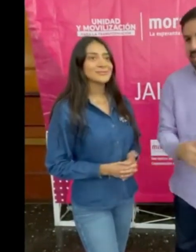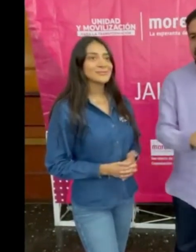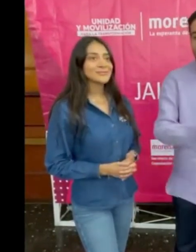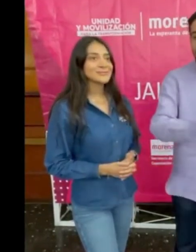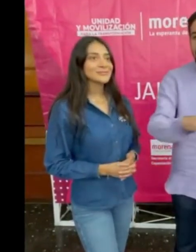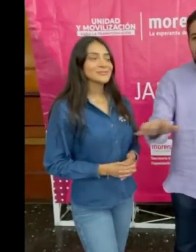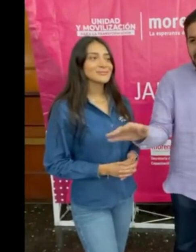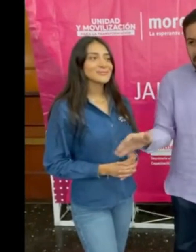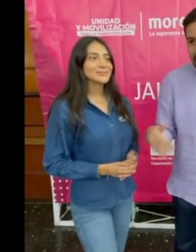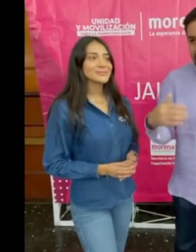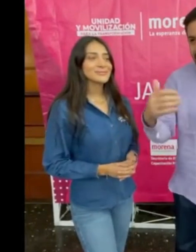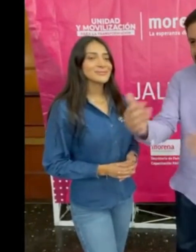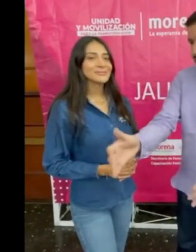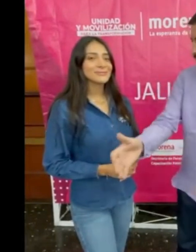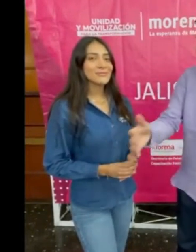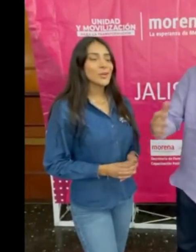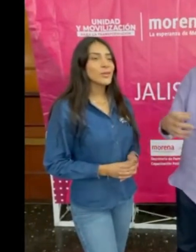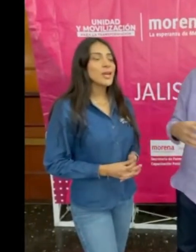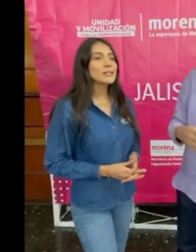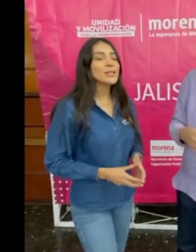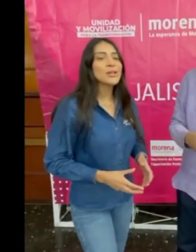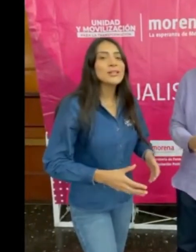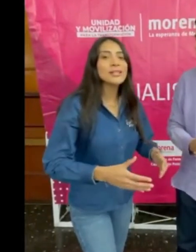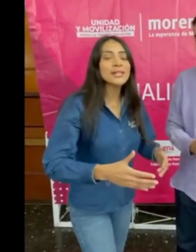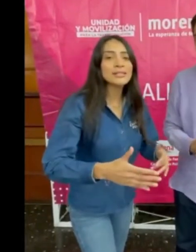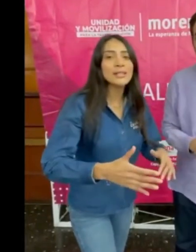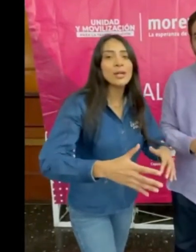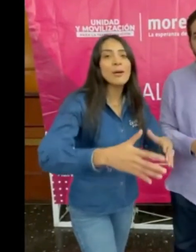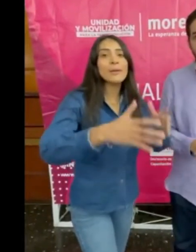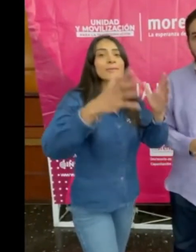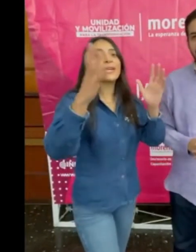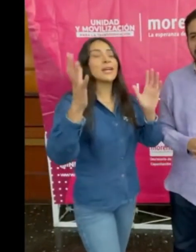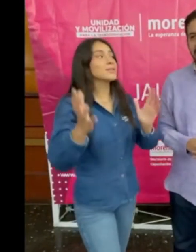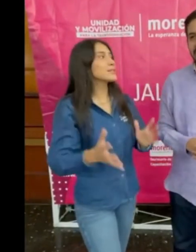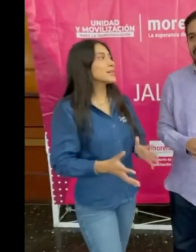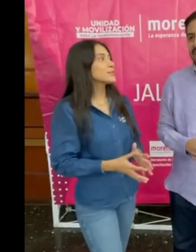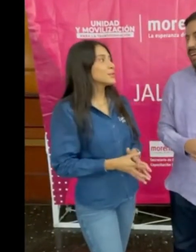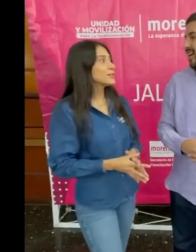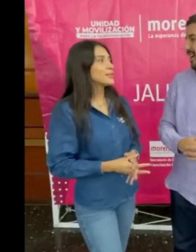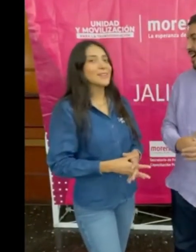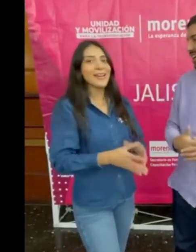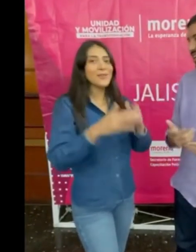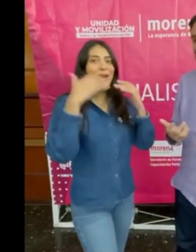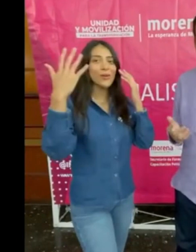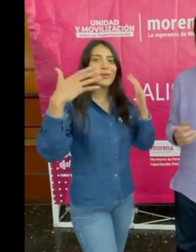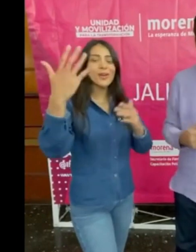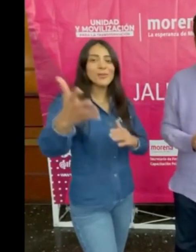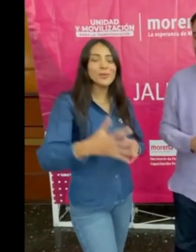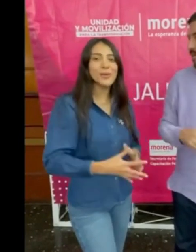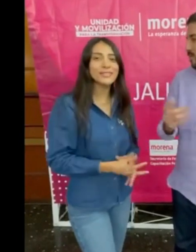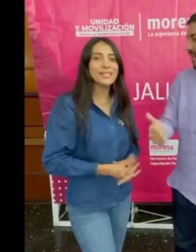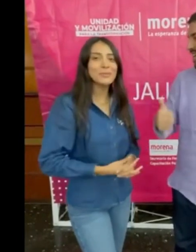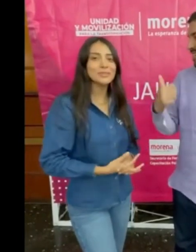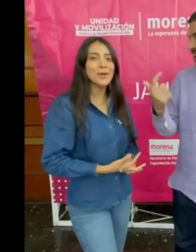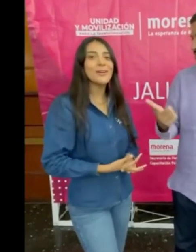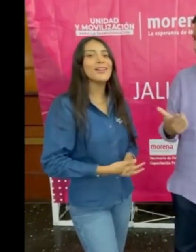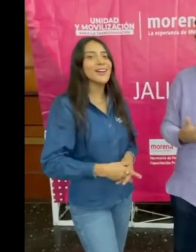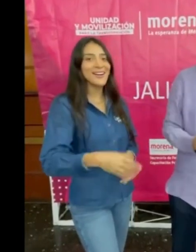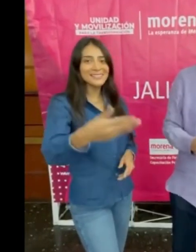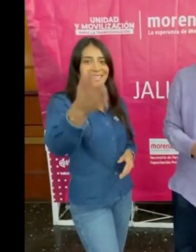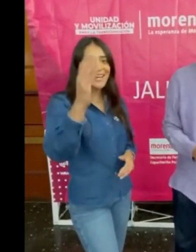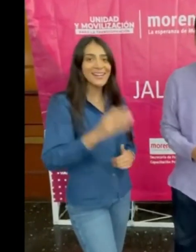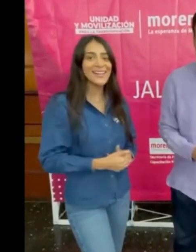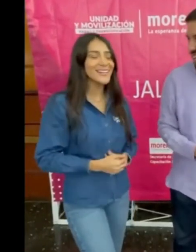despedir a la gente, no va a haber dinero para organizar las elecciones. Ya salieron a decir que hasta allá no va haber fiestas, ya una locura y por parte del